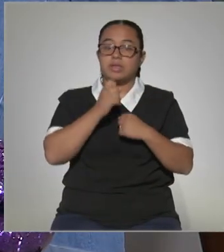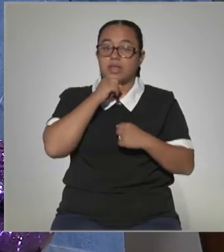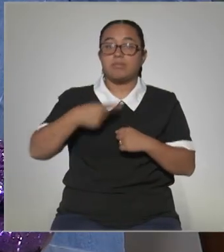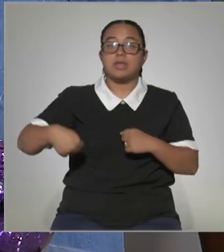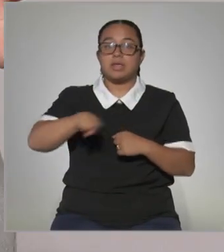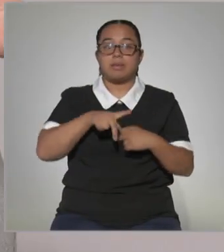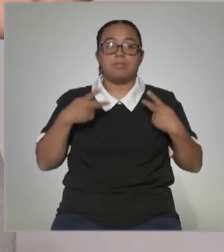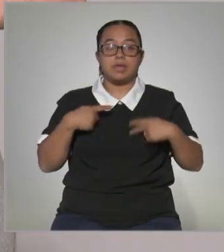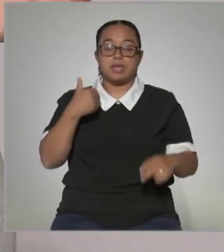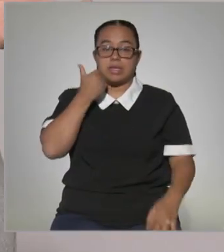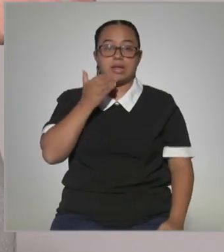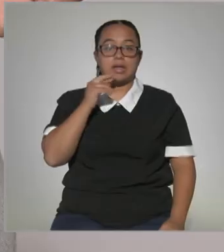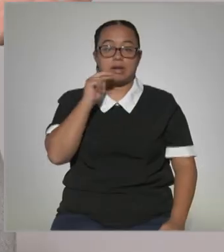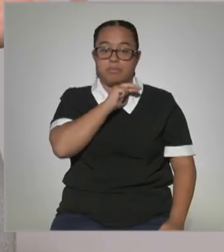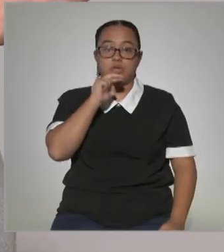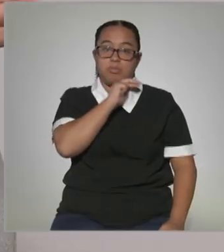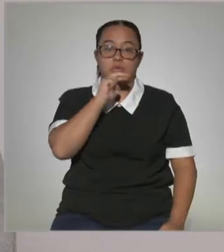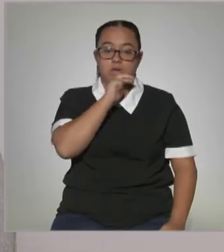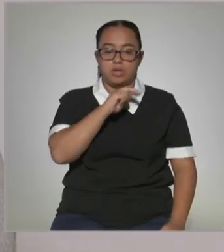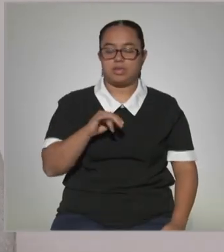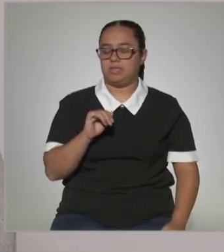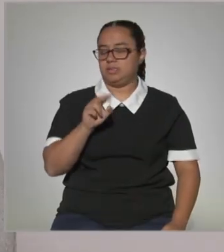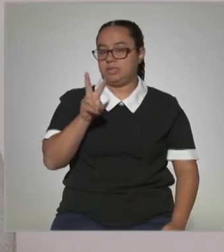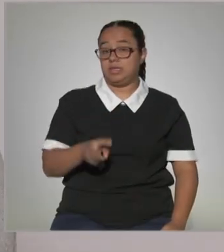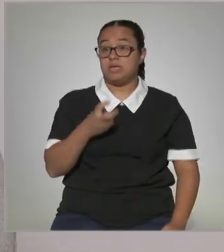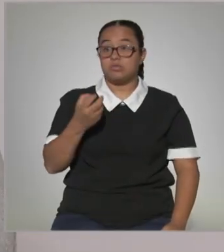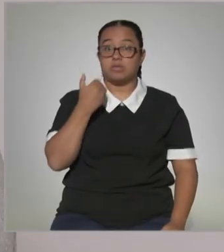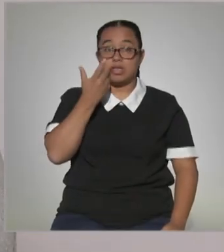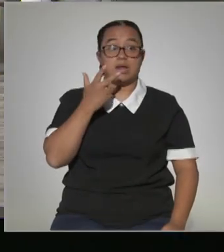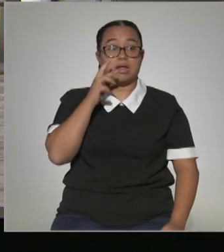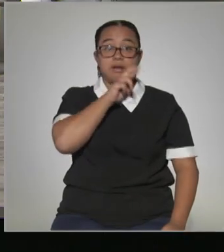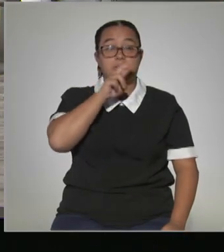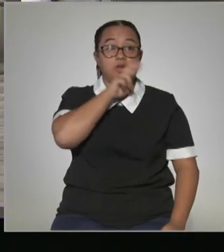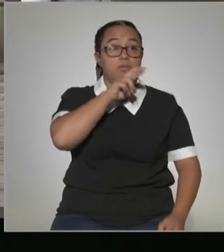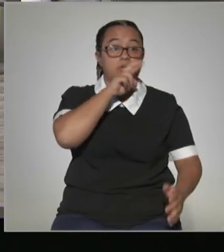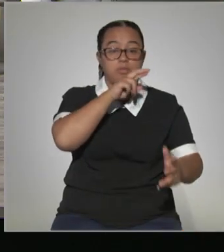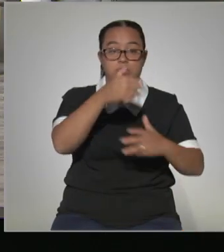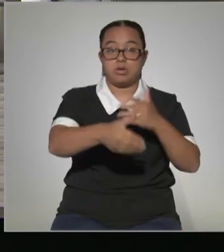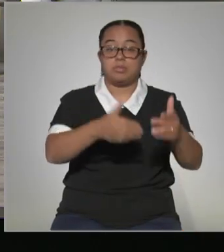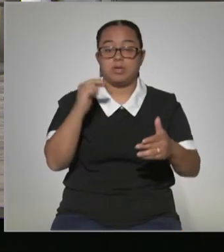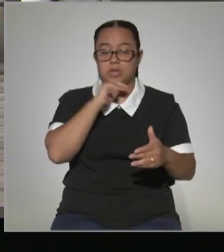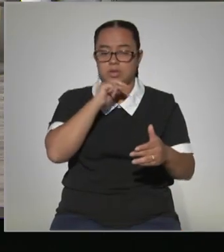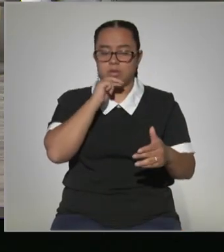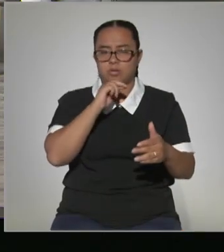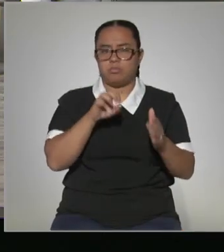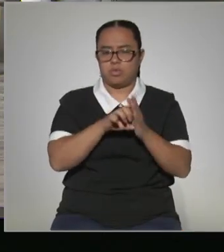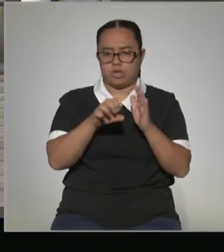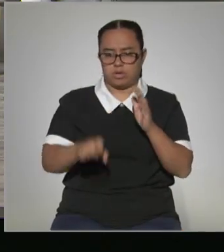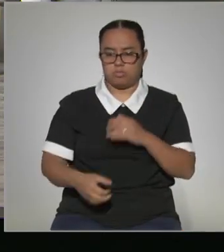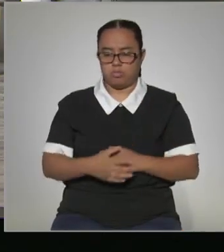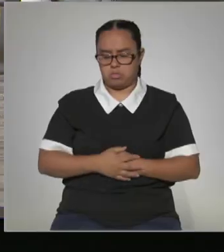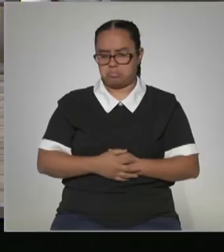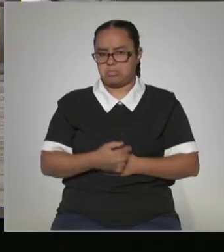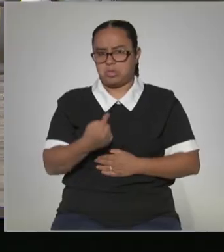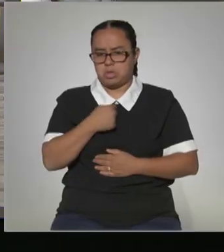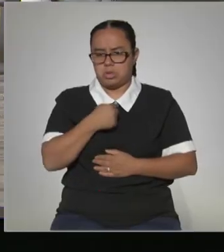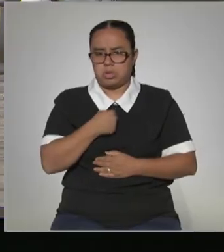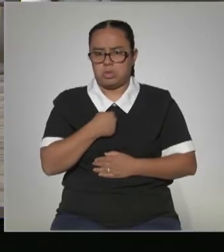corriendo. Estar corriendo, y entonces yo puedo comer no